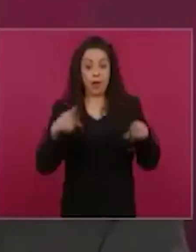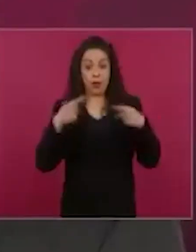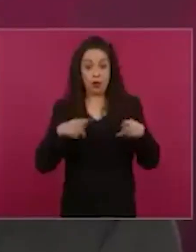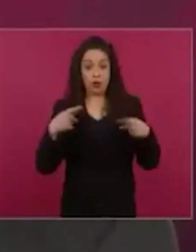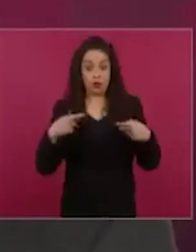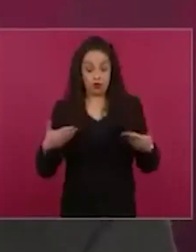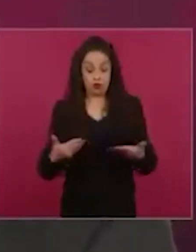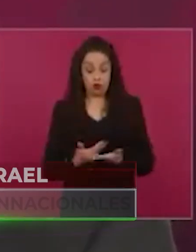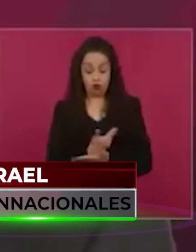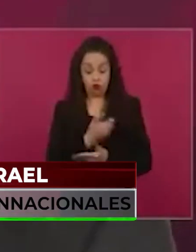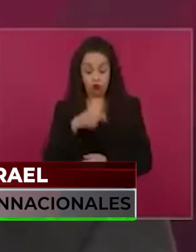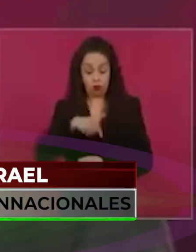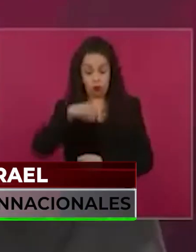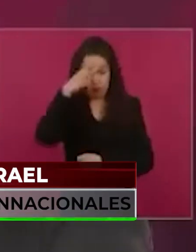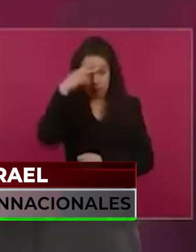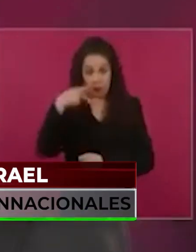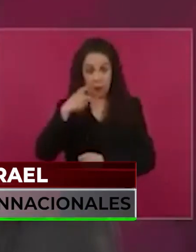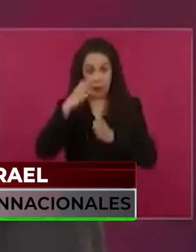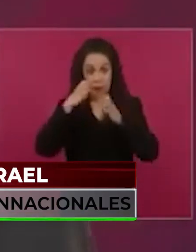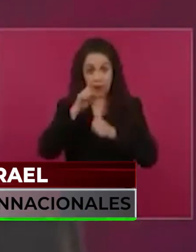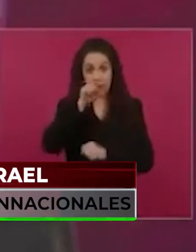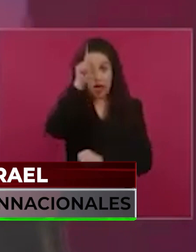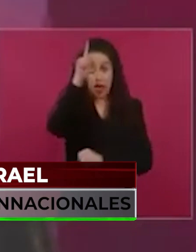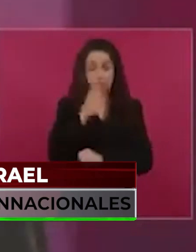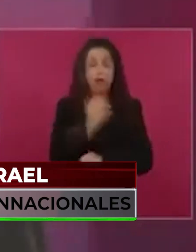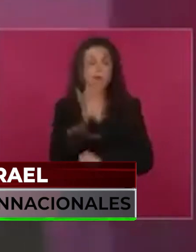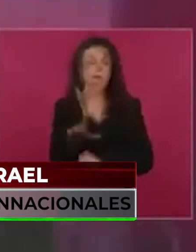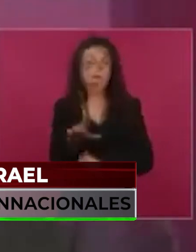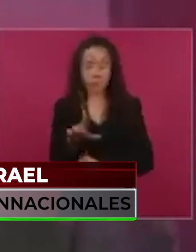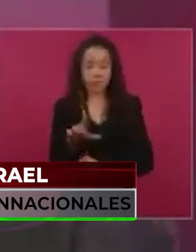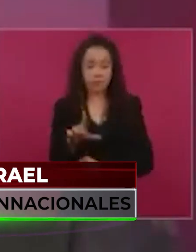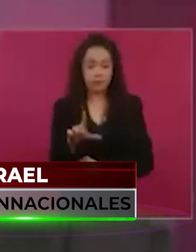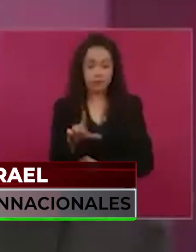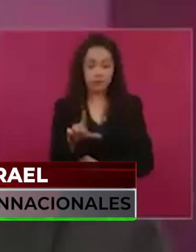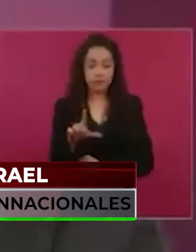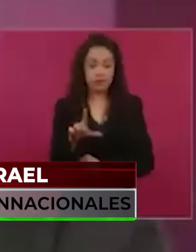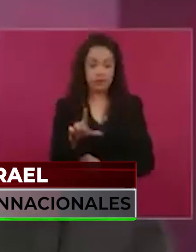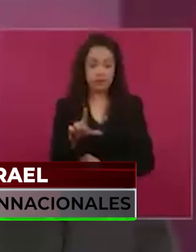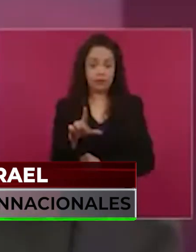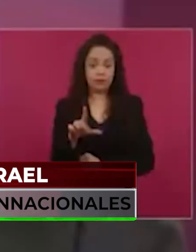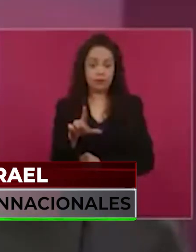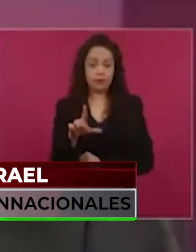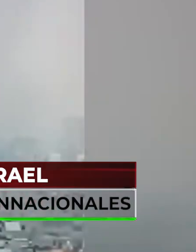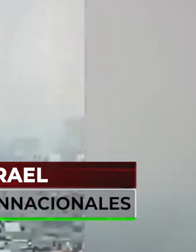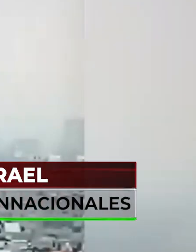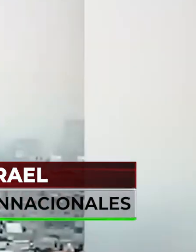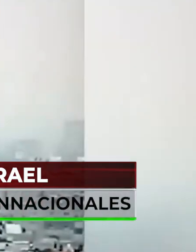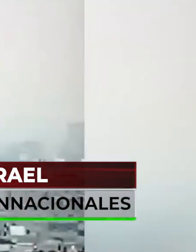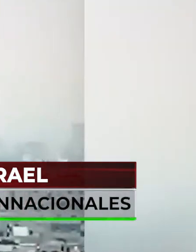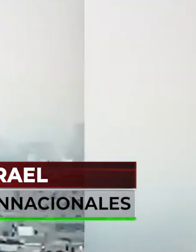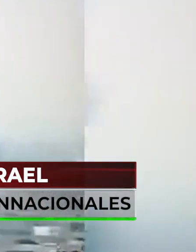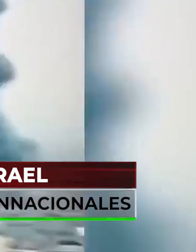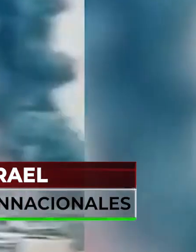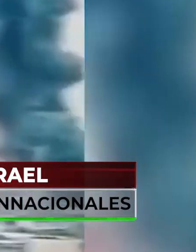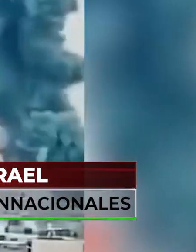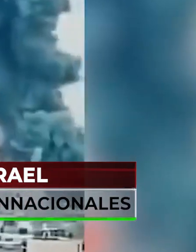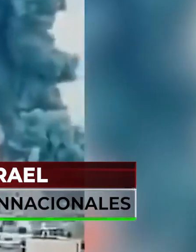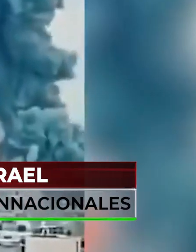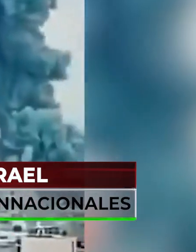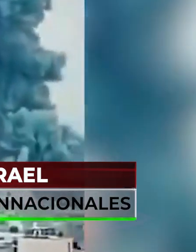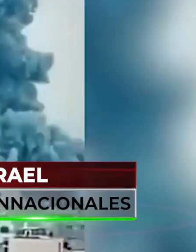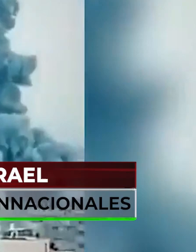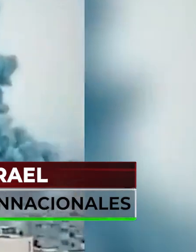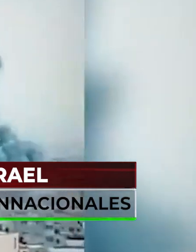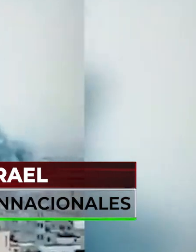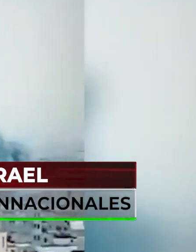el presidente Andrés Manuel López Obrador informó que son tres los mexicanos desaparecidos en Israel luego del la ataque armado que inició jamas el